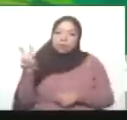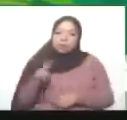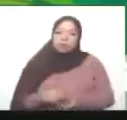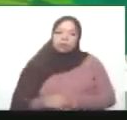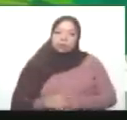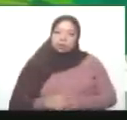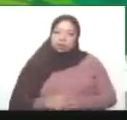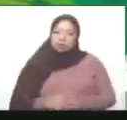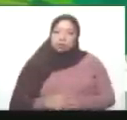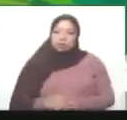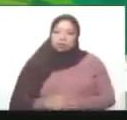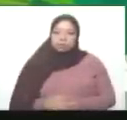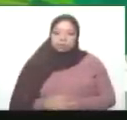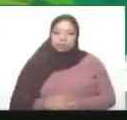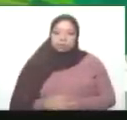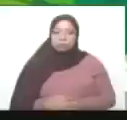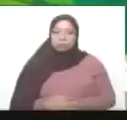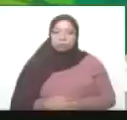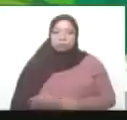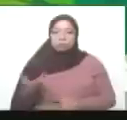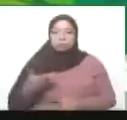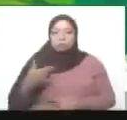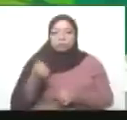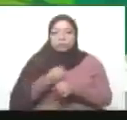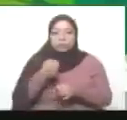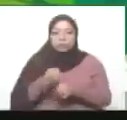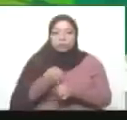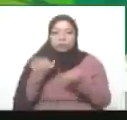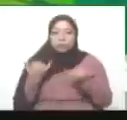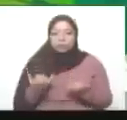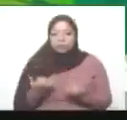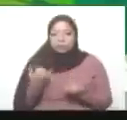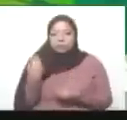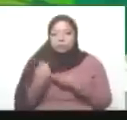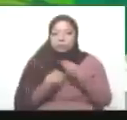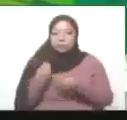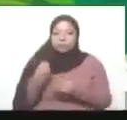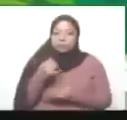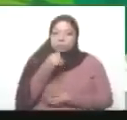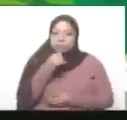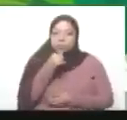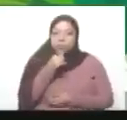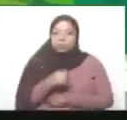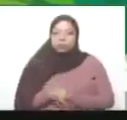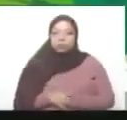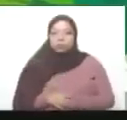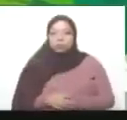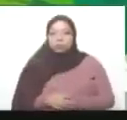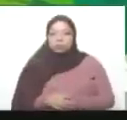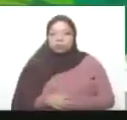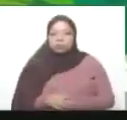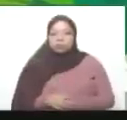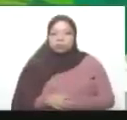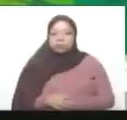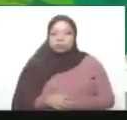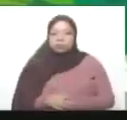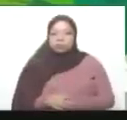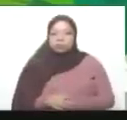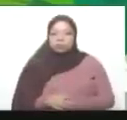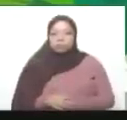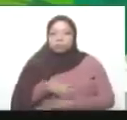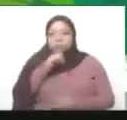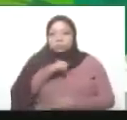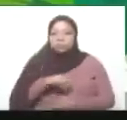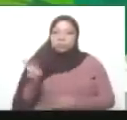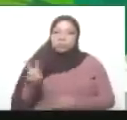es muy importante todos estos conceptos más adelante fíjense ustedes la posición